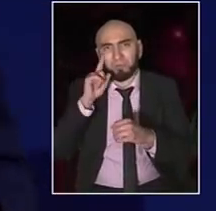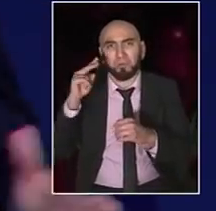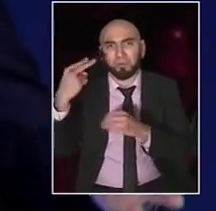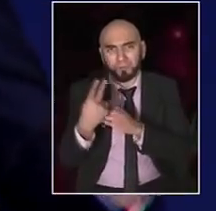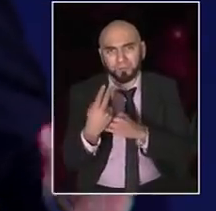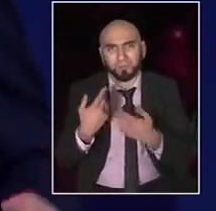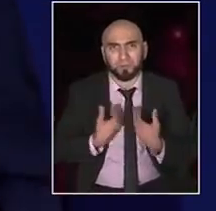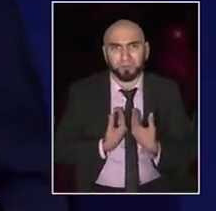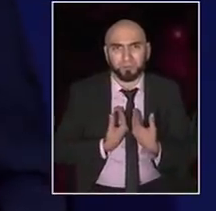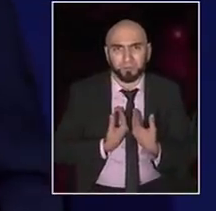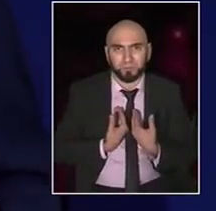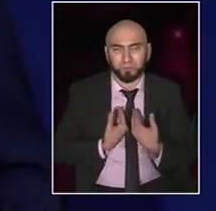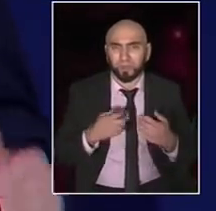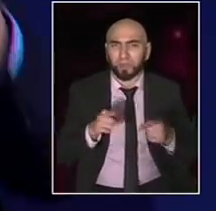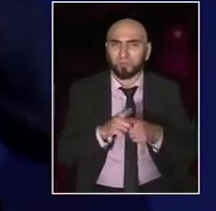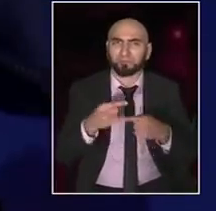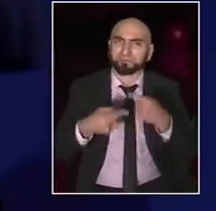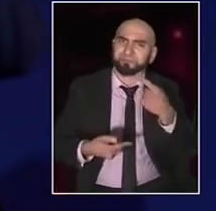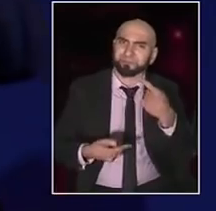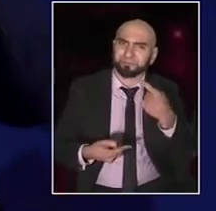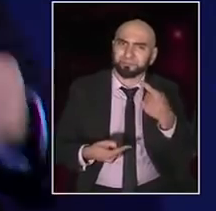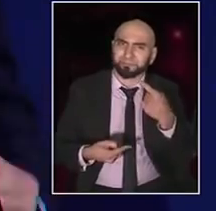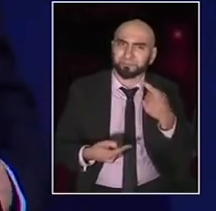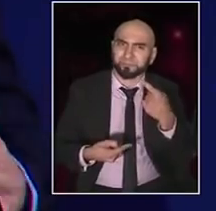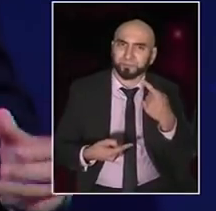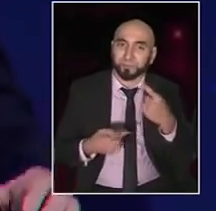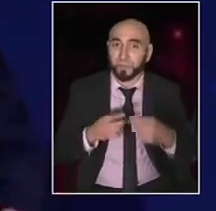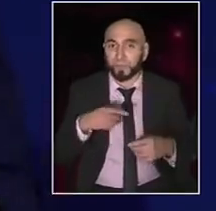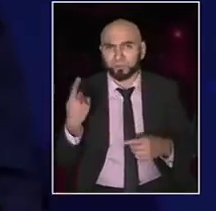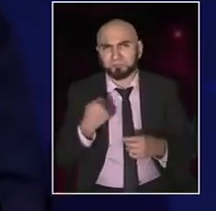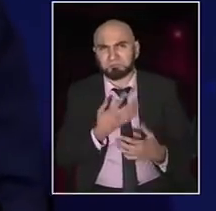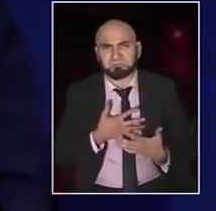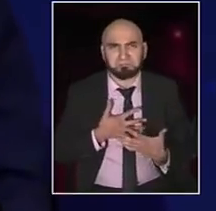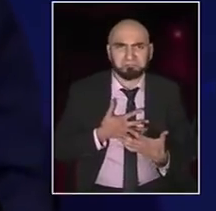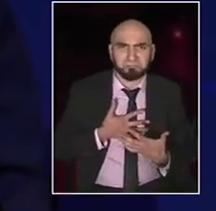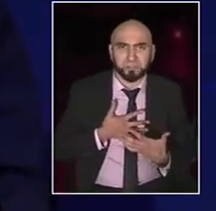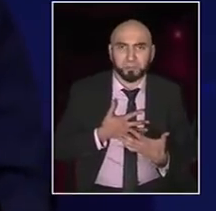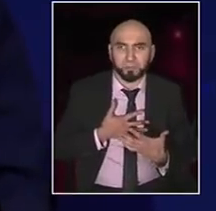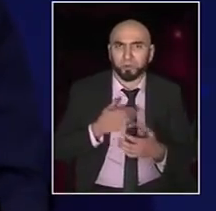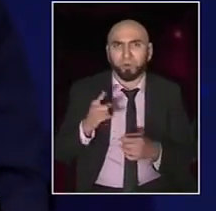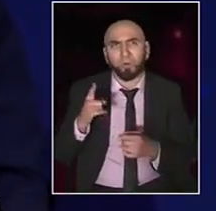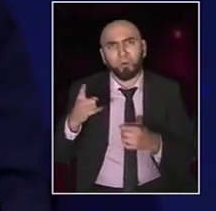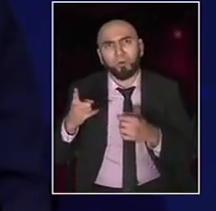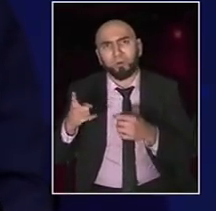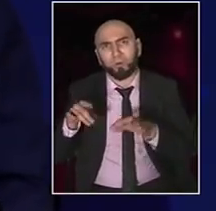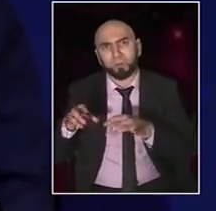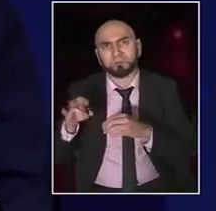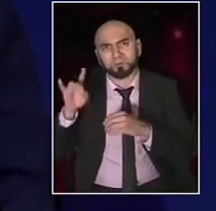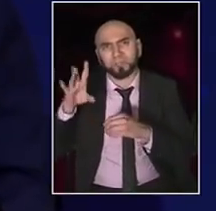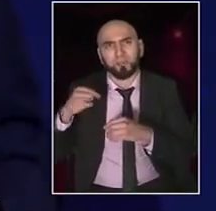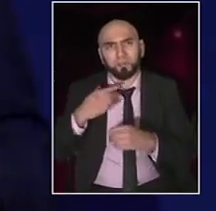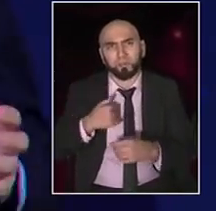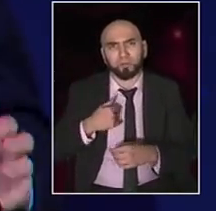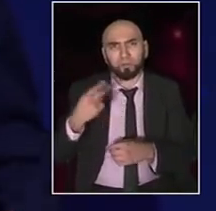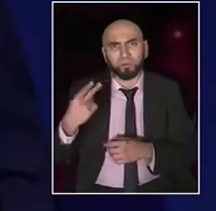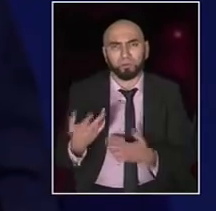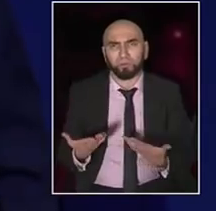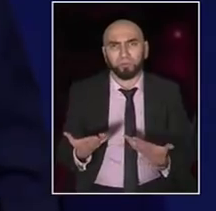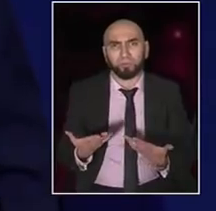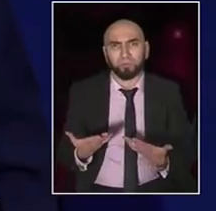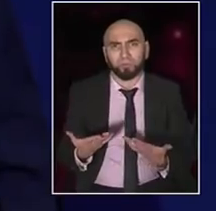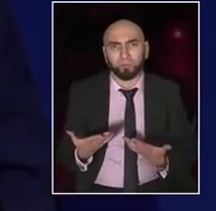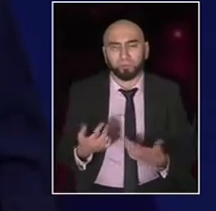plataformas. Es una paradoja. Nosotros con la incertidumbre y las máquinas conocen todo acerca de nosotros. Y bueno,